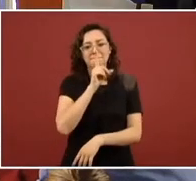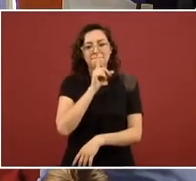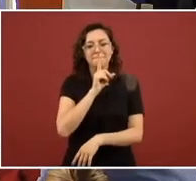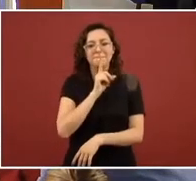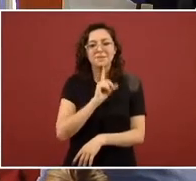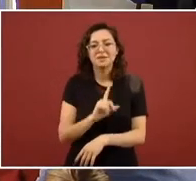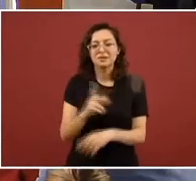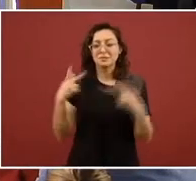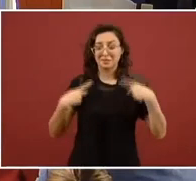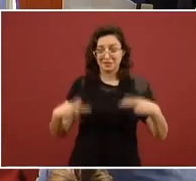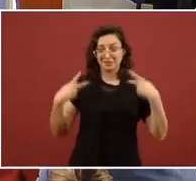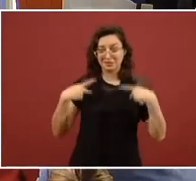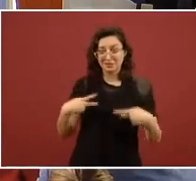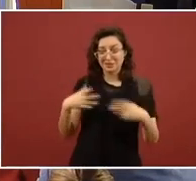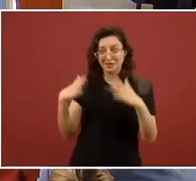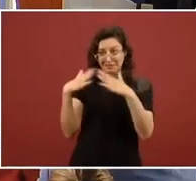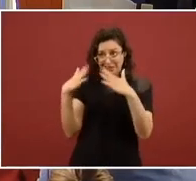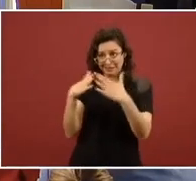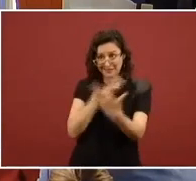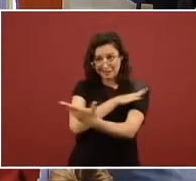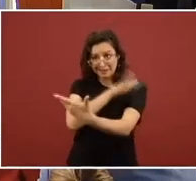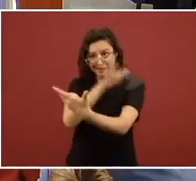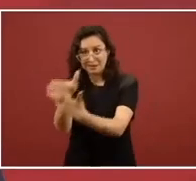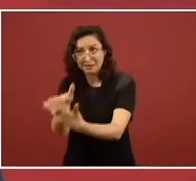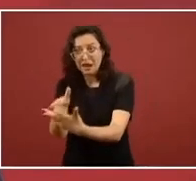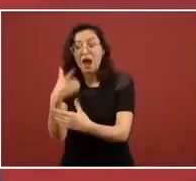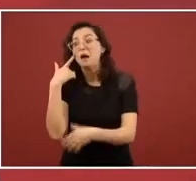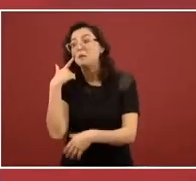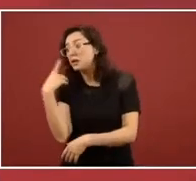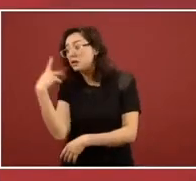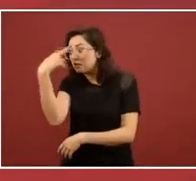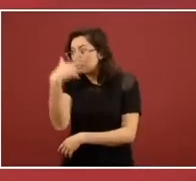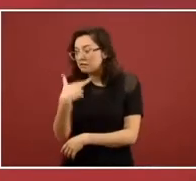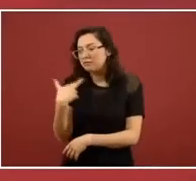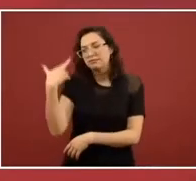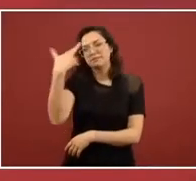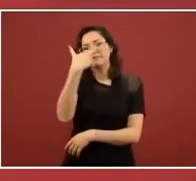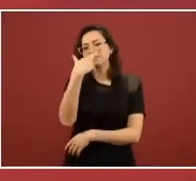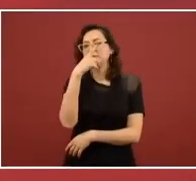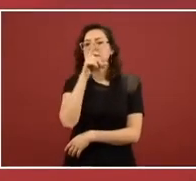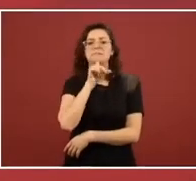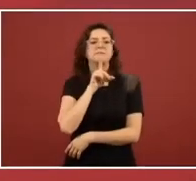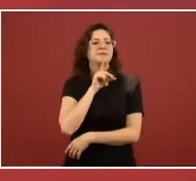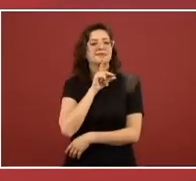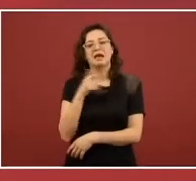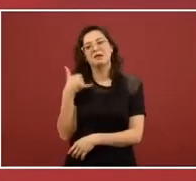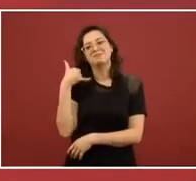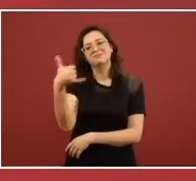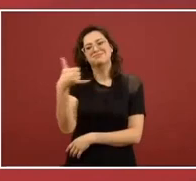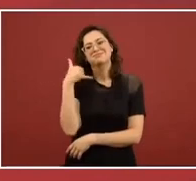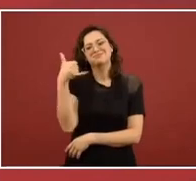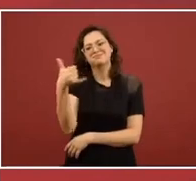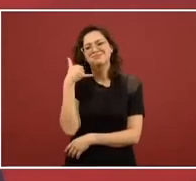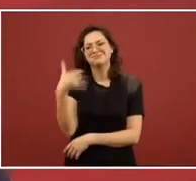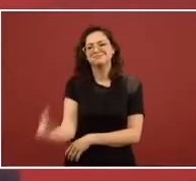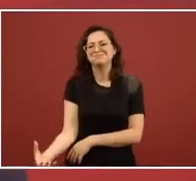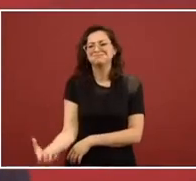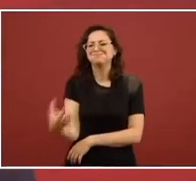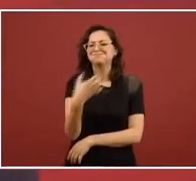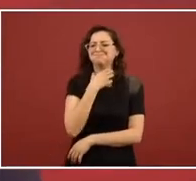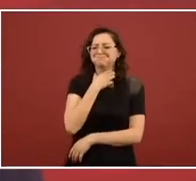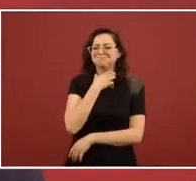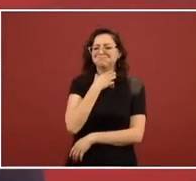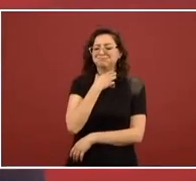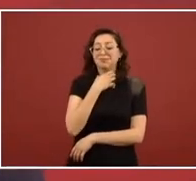que va a ir personas a tomar muestras a domicilio. Y saturaron nuestra línea telefónica, pero